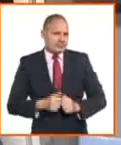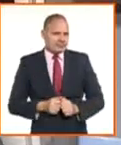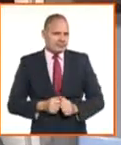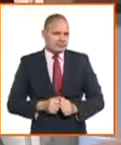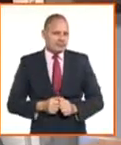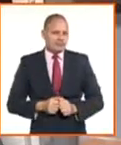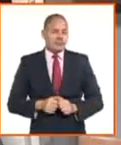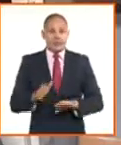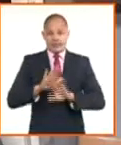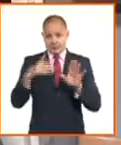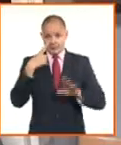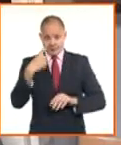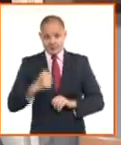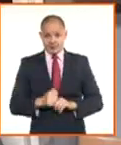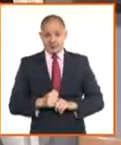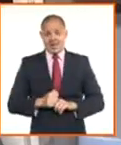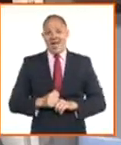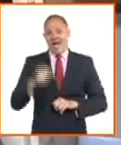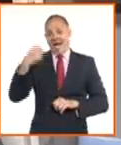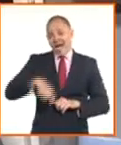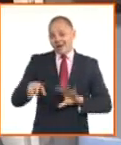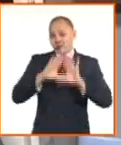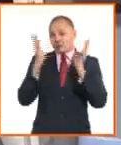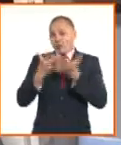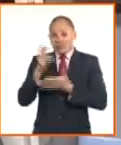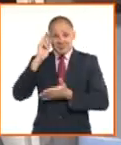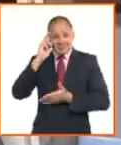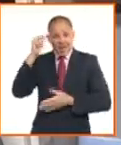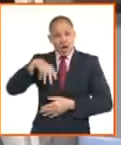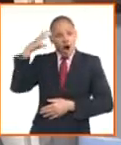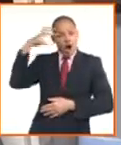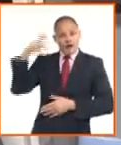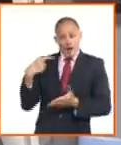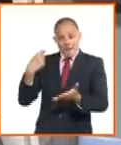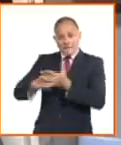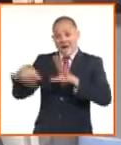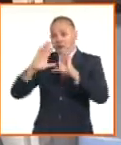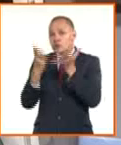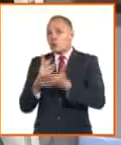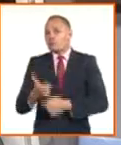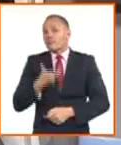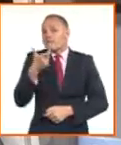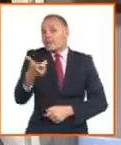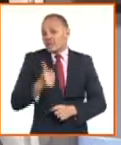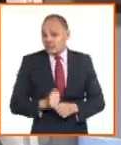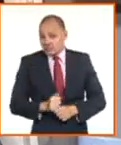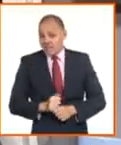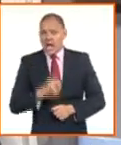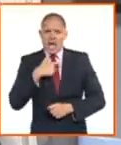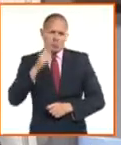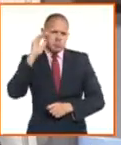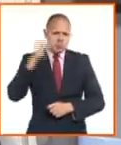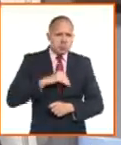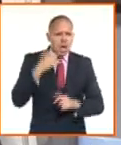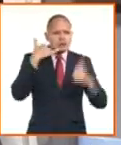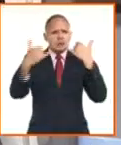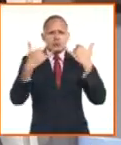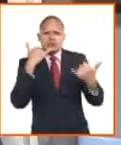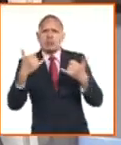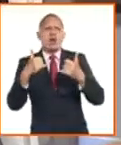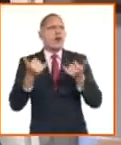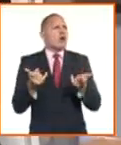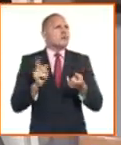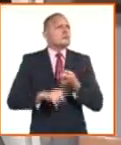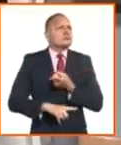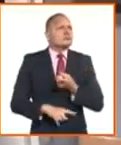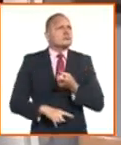aquí se paga en moneda nacional el combustible, la electricidad. Aquí se paga la electricidad, aquí se pagan los servicios de comunicaciones, aquí se pagan los paquetes de Texas de moneda